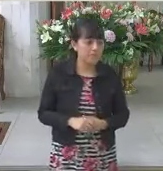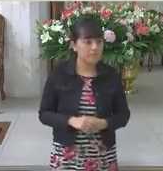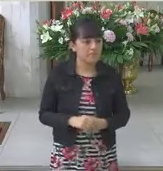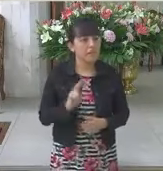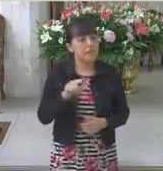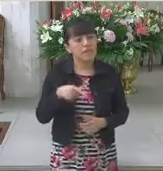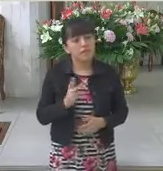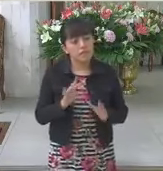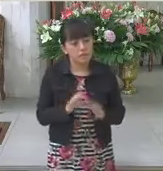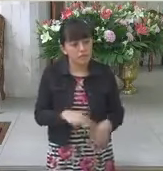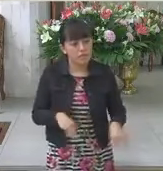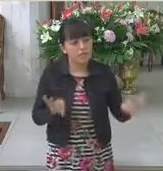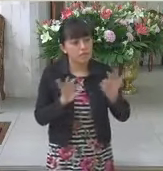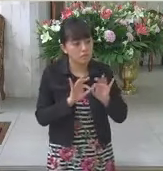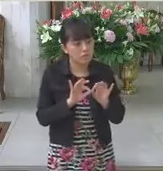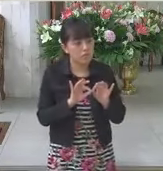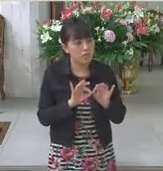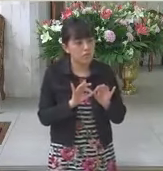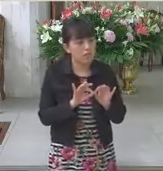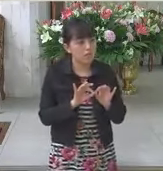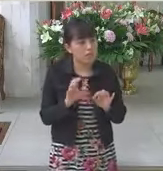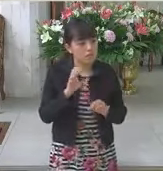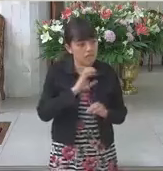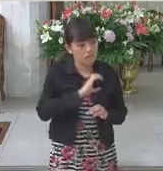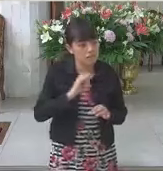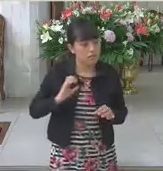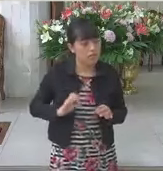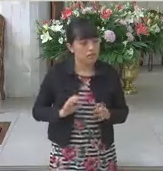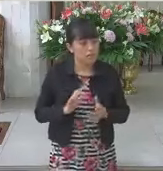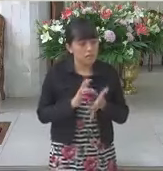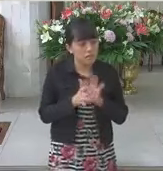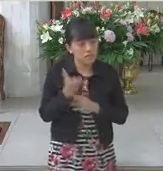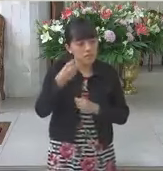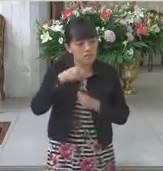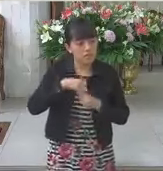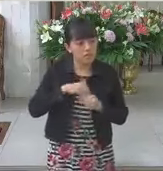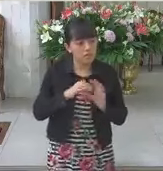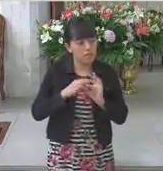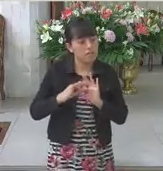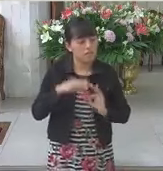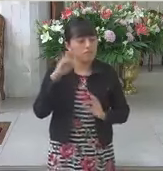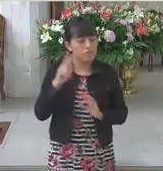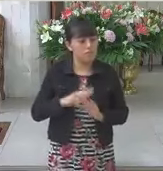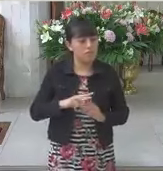Hasta parece que es algo de moda se puede ser cristiano hasta por motivos